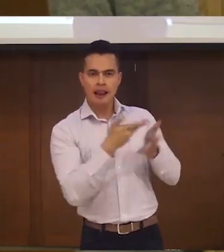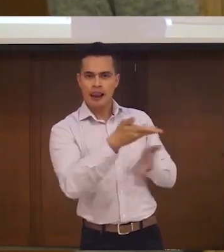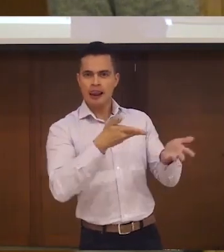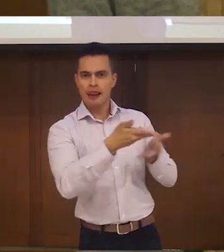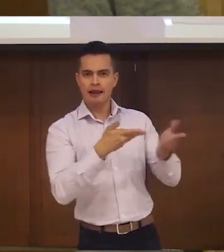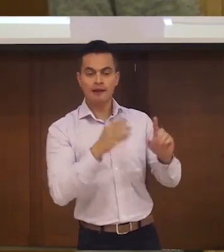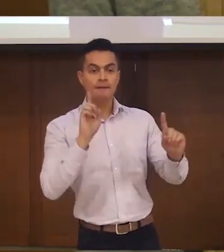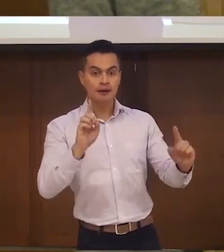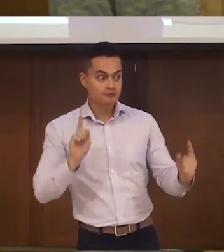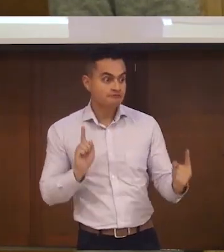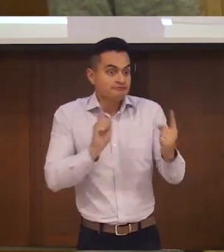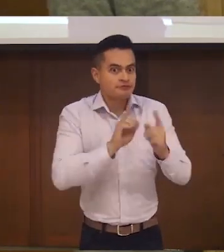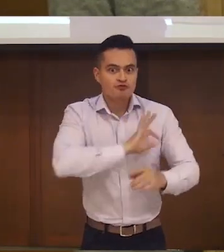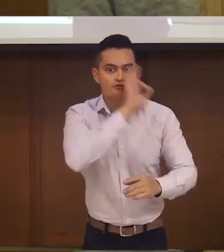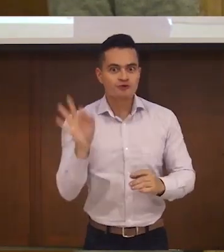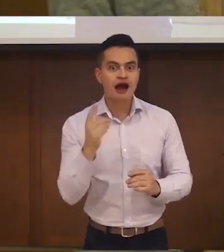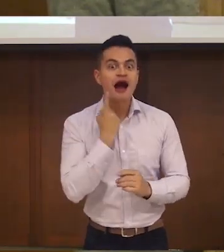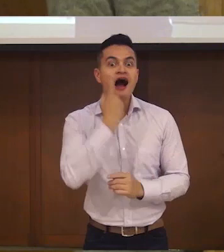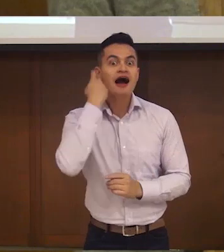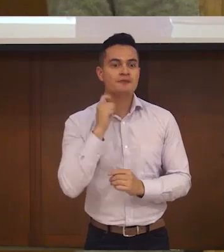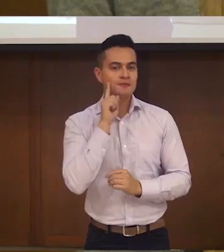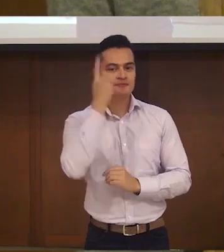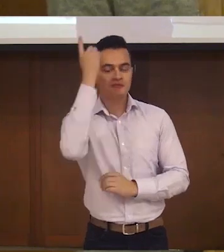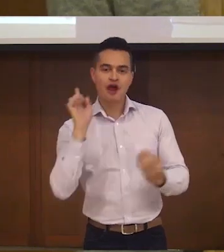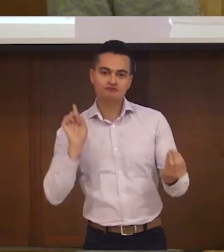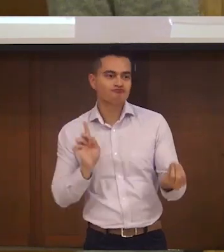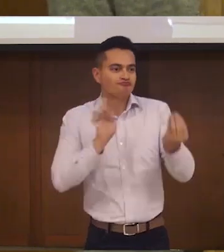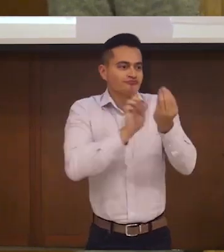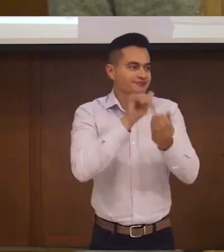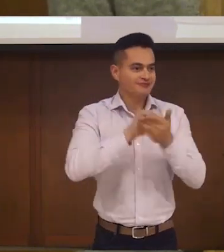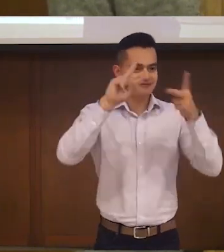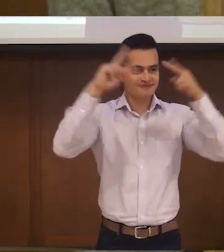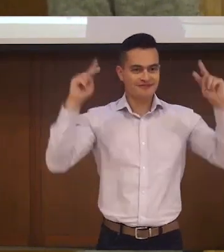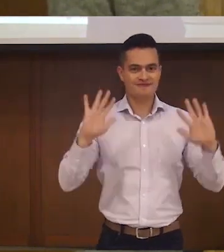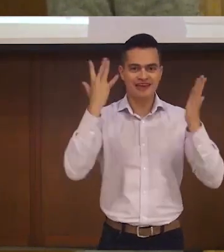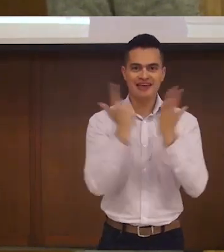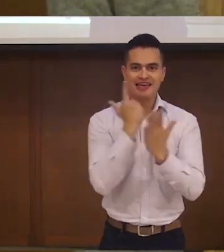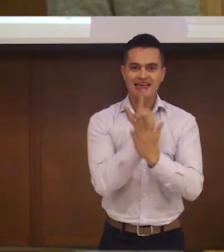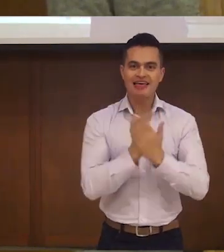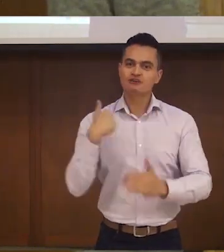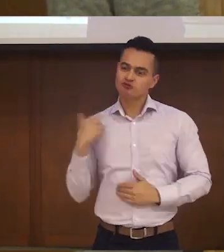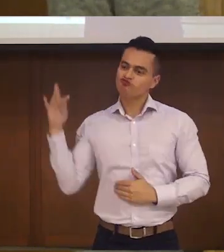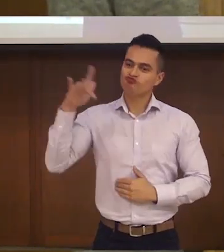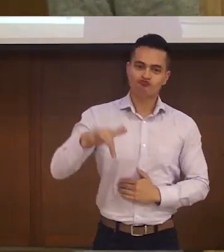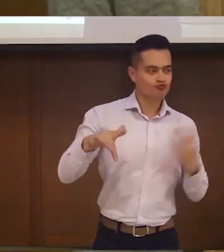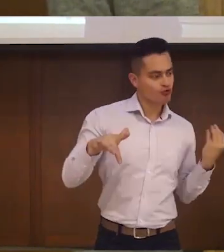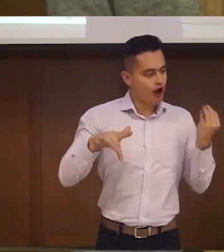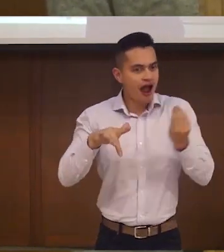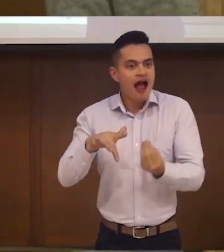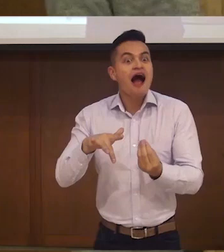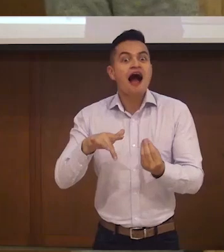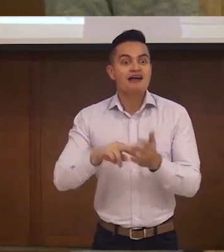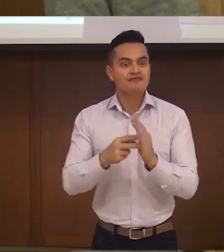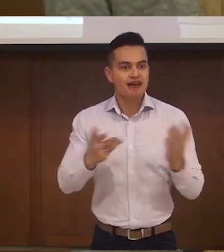discusiones, pero nunca nos habíamos visto personalmente. Anoche en la presentación en la feria fue esto,